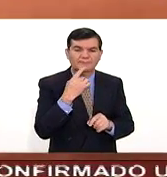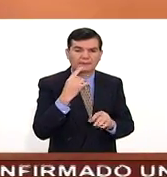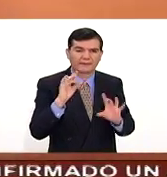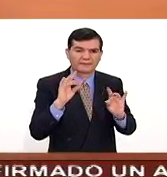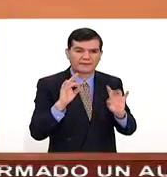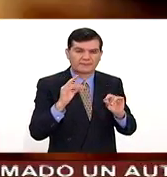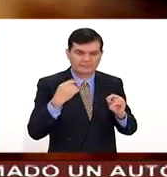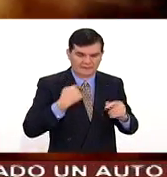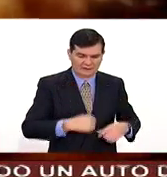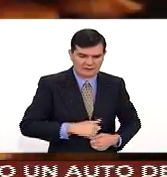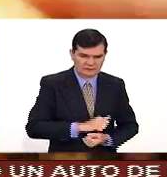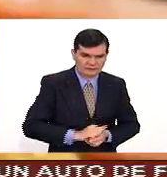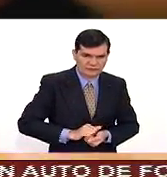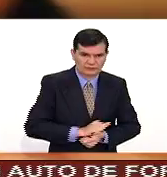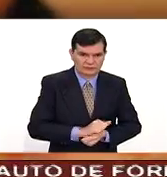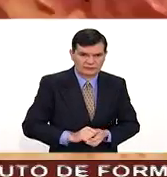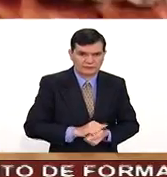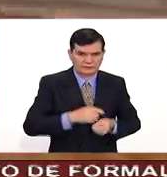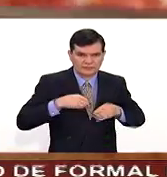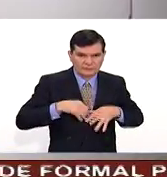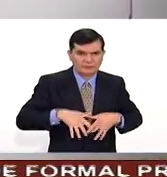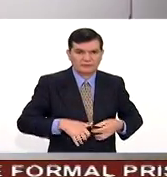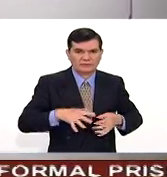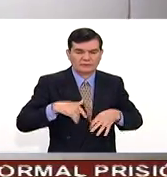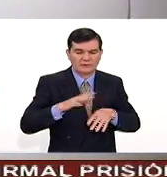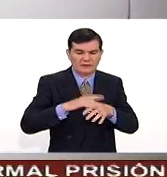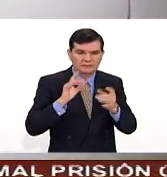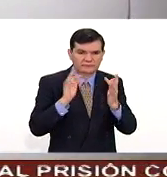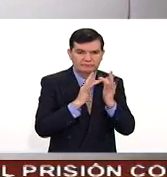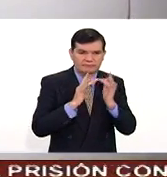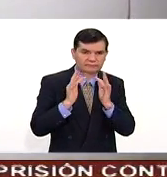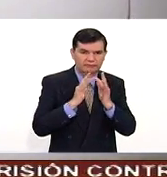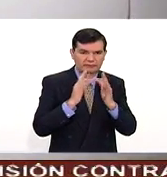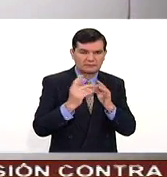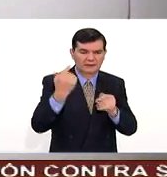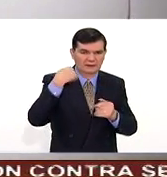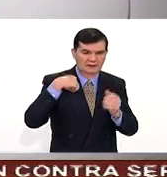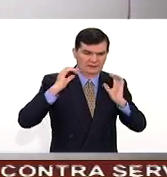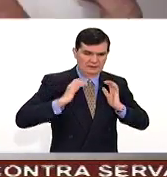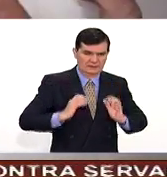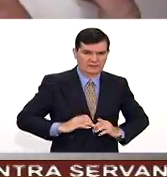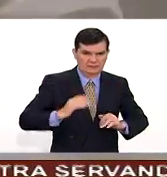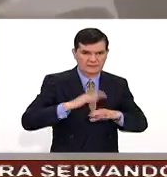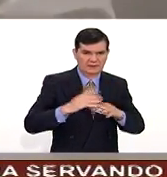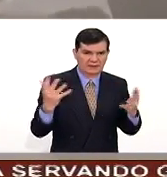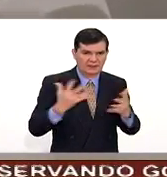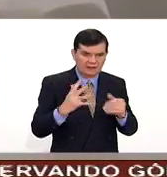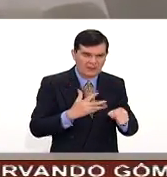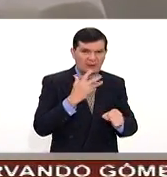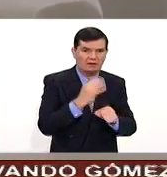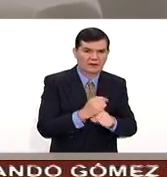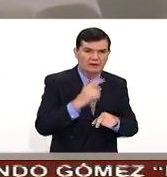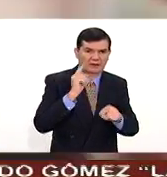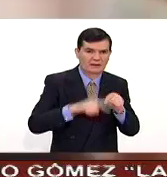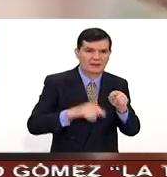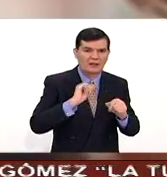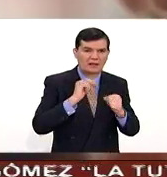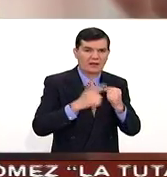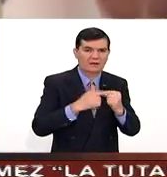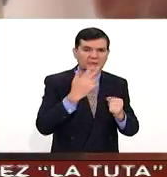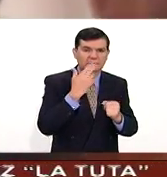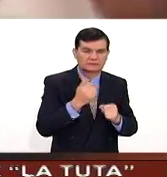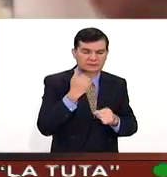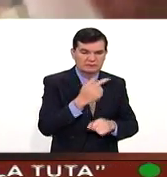jugos digestivos empiecen a fluir, enviando señales a la insulina del cuerpo para que remueva algo del azúcar